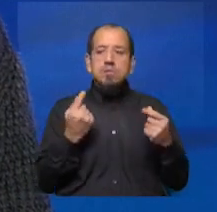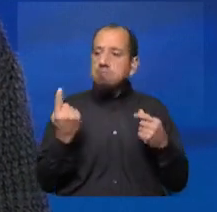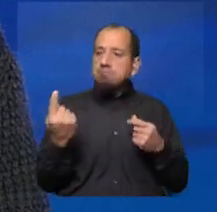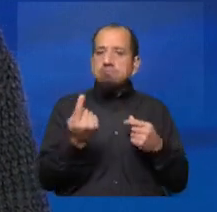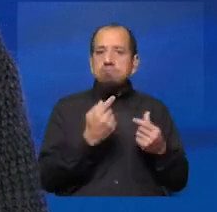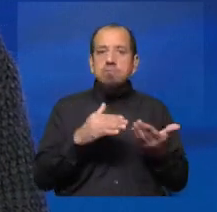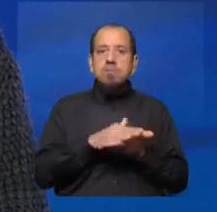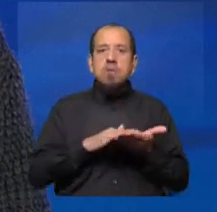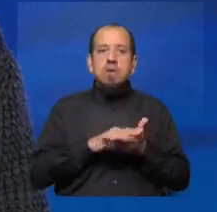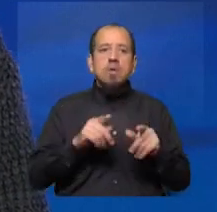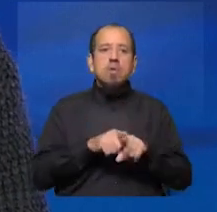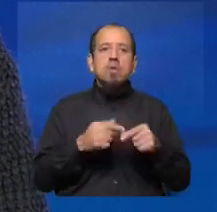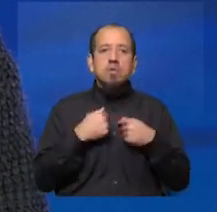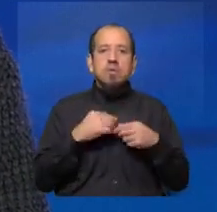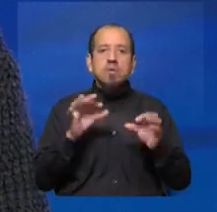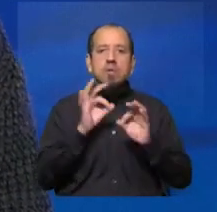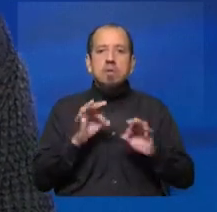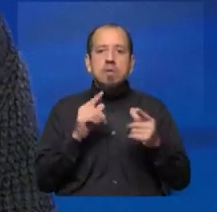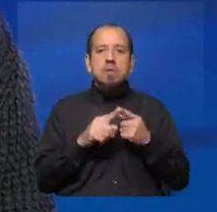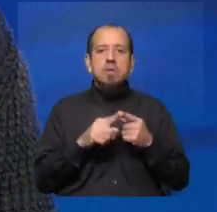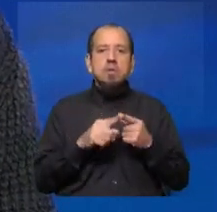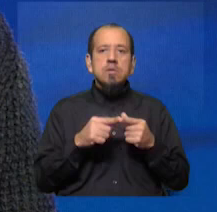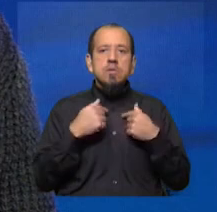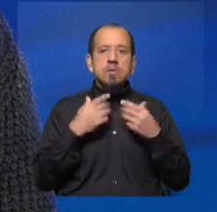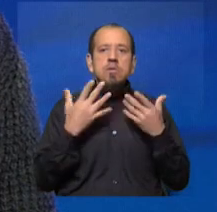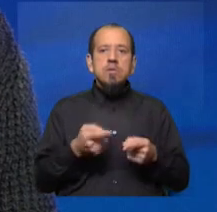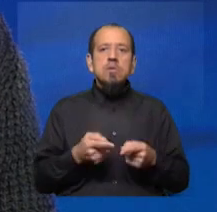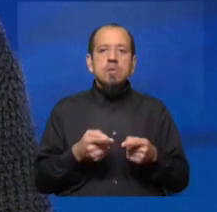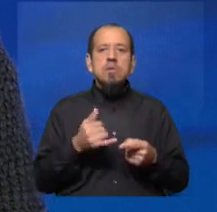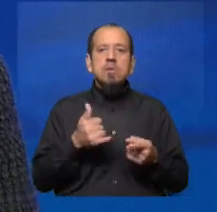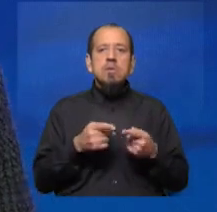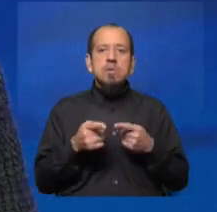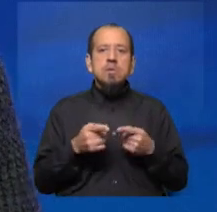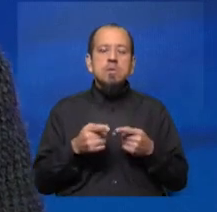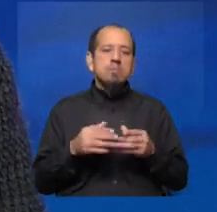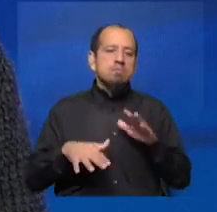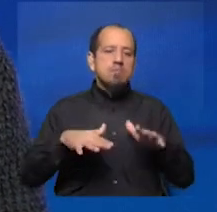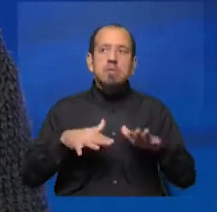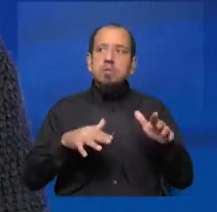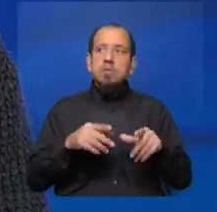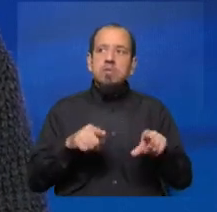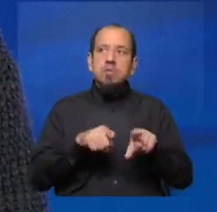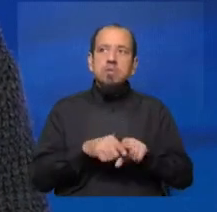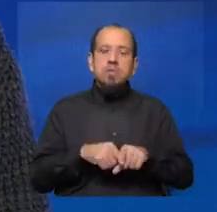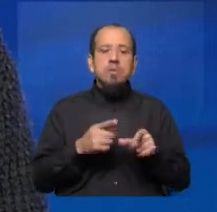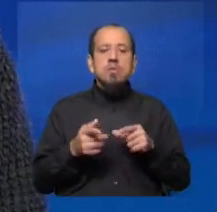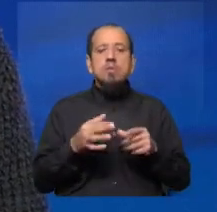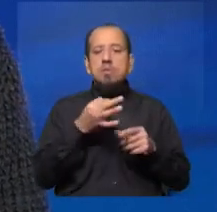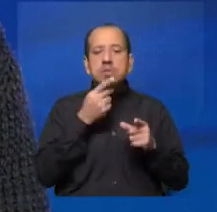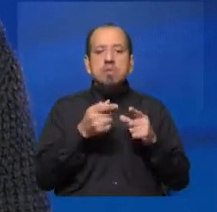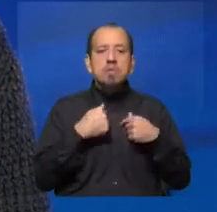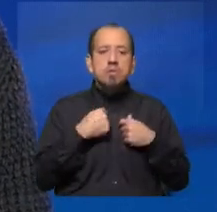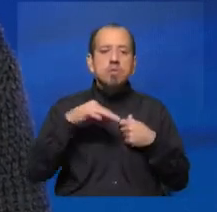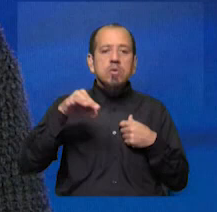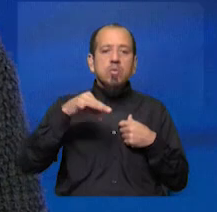que curtiara lo mismo me hubiera encantado tener un espacio Así o más o menos no de ir y decir pa no